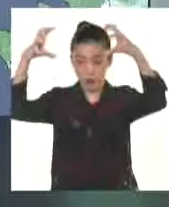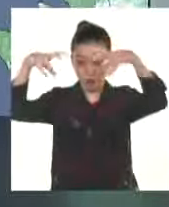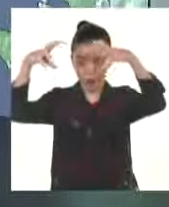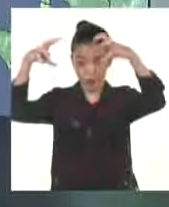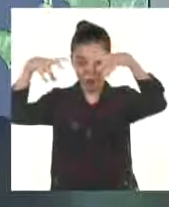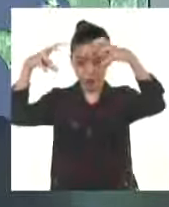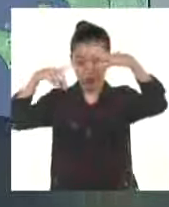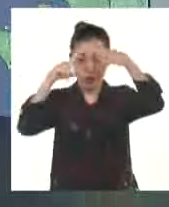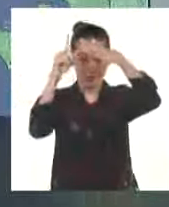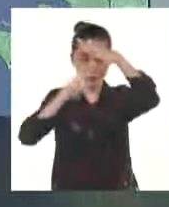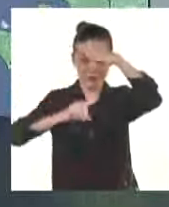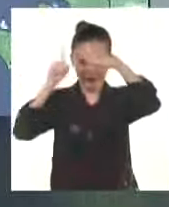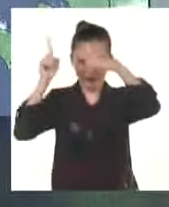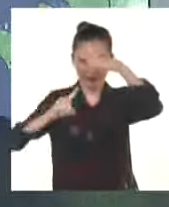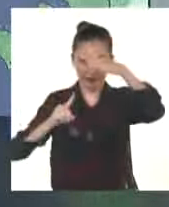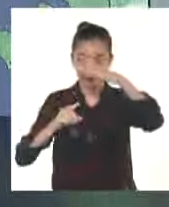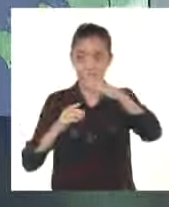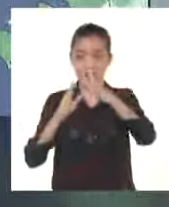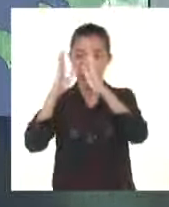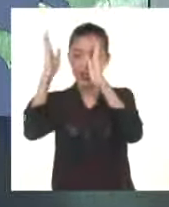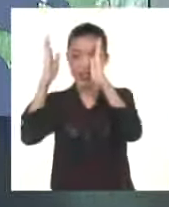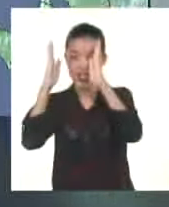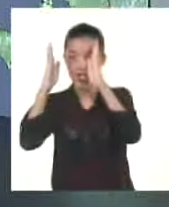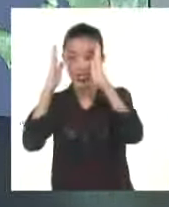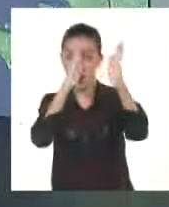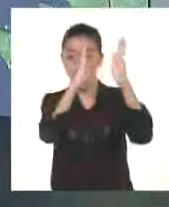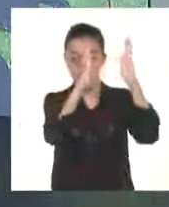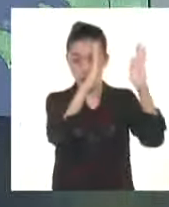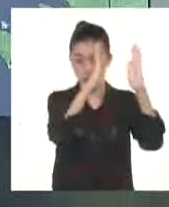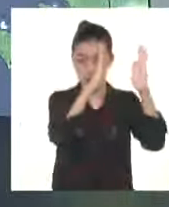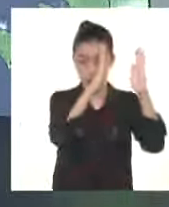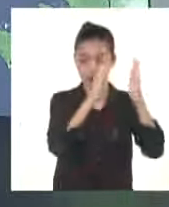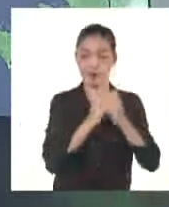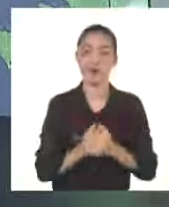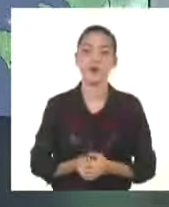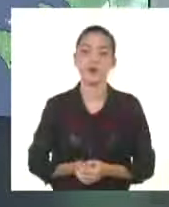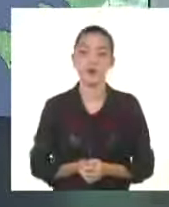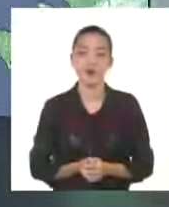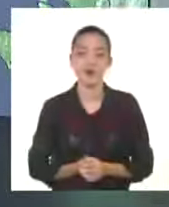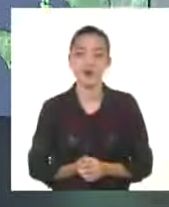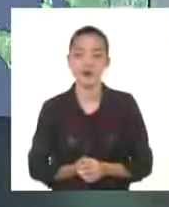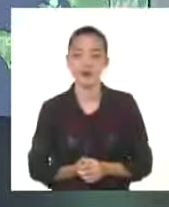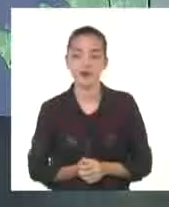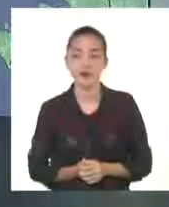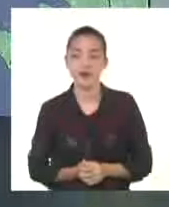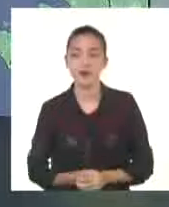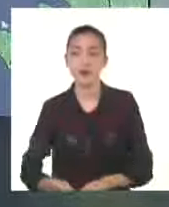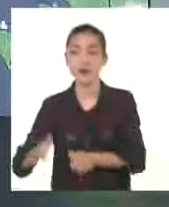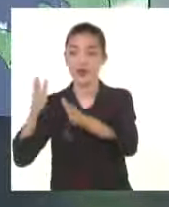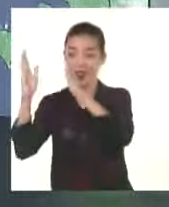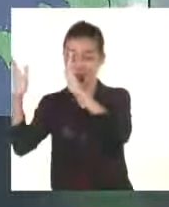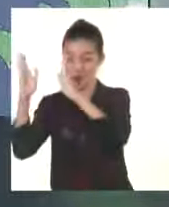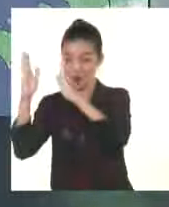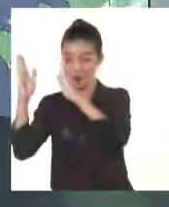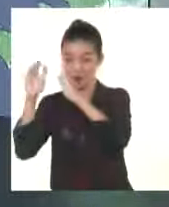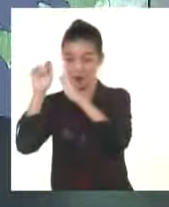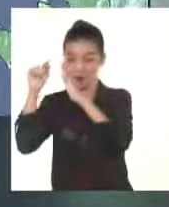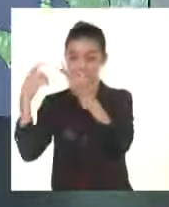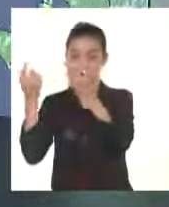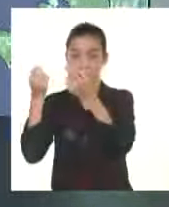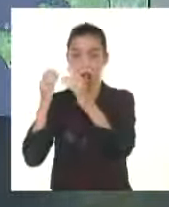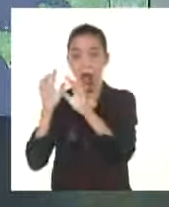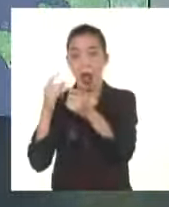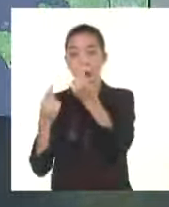en zonas del centro y del oriente del país, producto del calentamiento del día, pero las condiciones más favorables siguen estando en el occidente, donde hemos tenido algunas áreas de lluvia